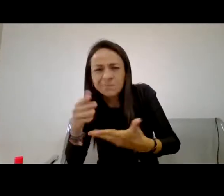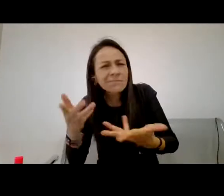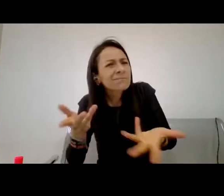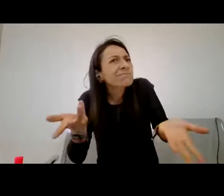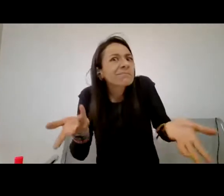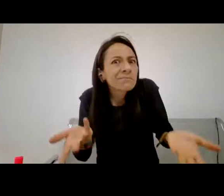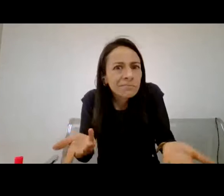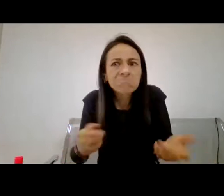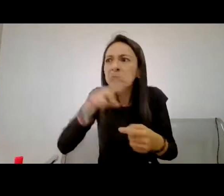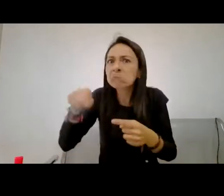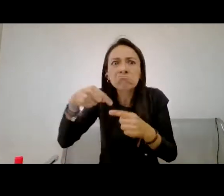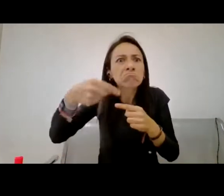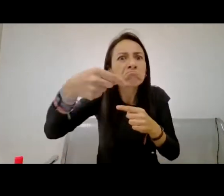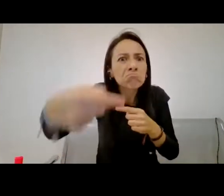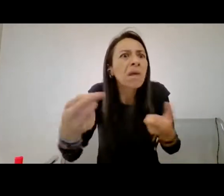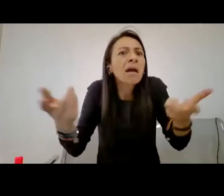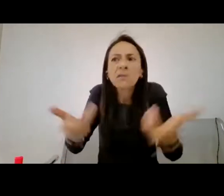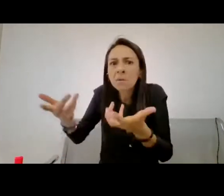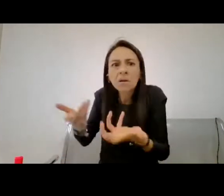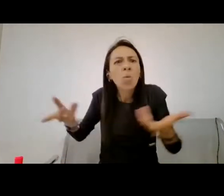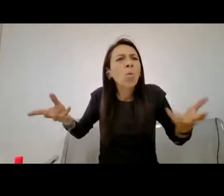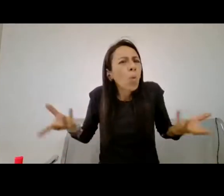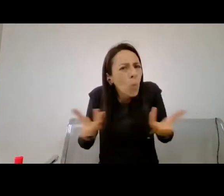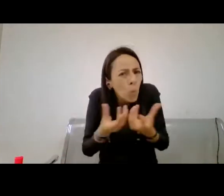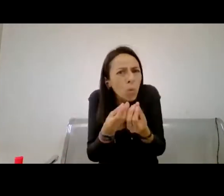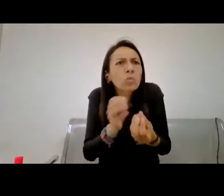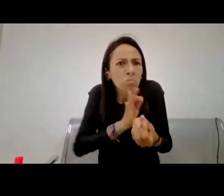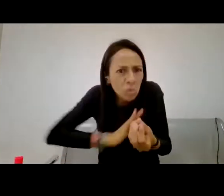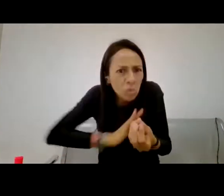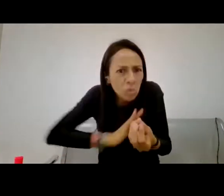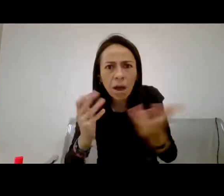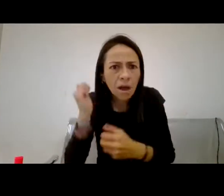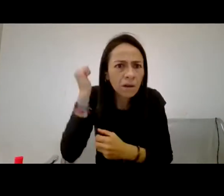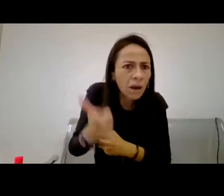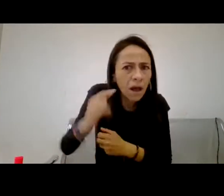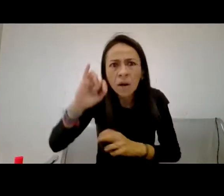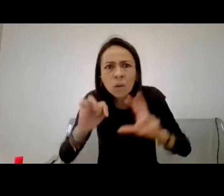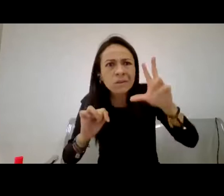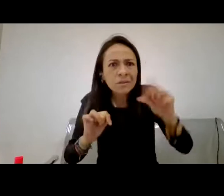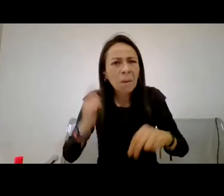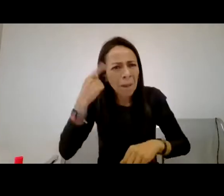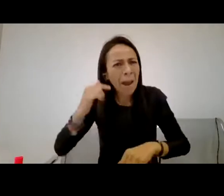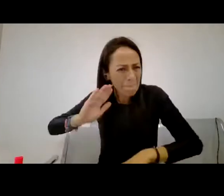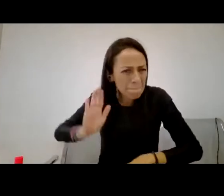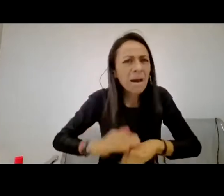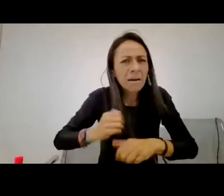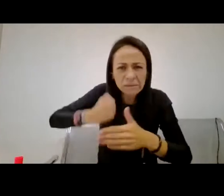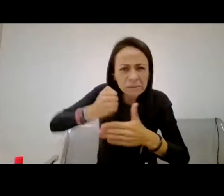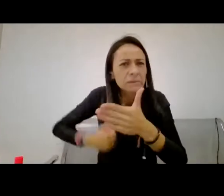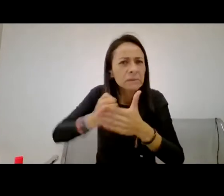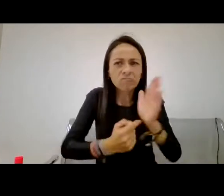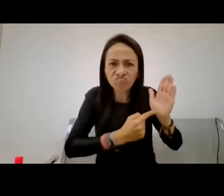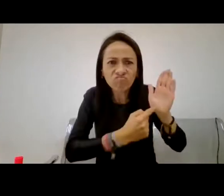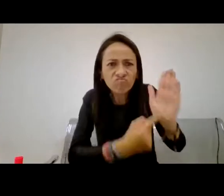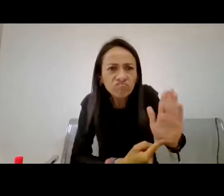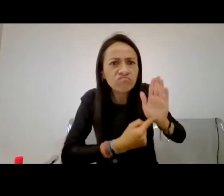mejor incidencia, ¿no? O sea, si hay alguna, lo que hablabas hace rato, pero están varios comentarios